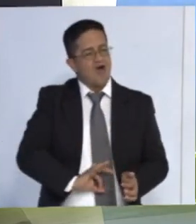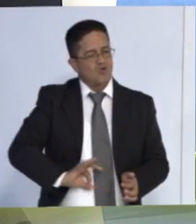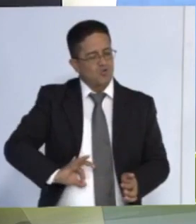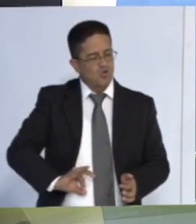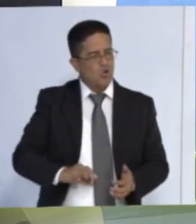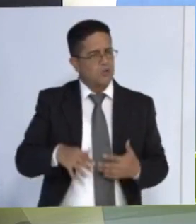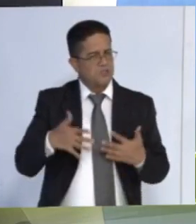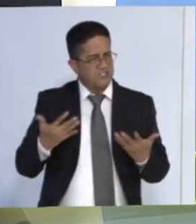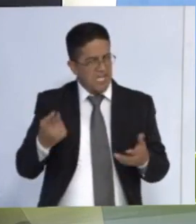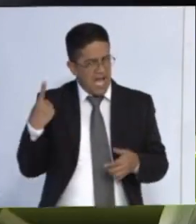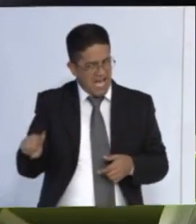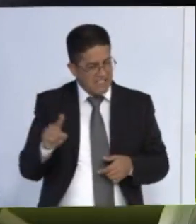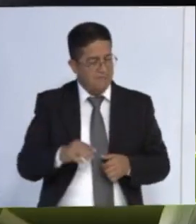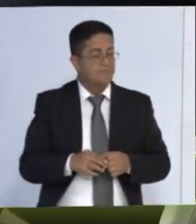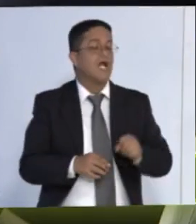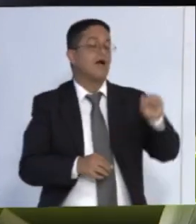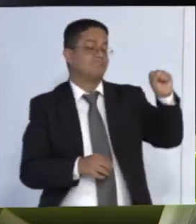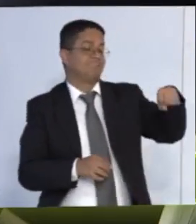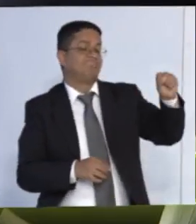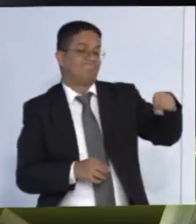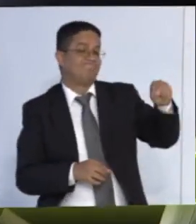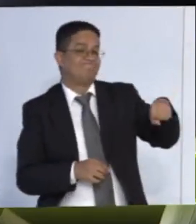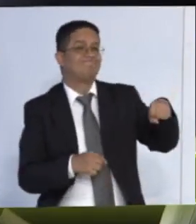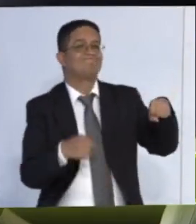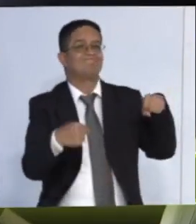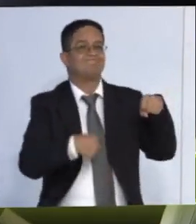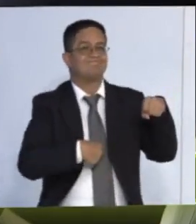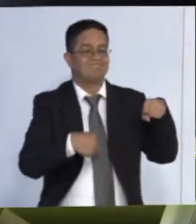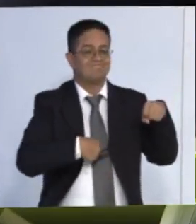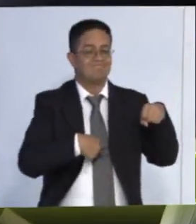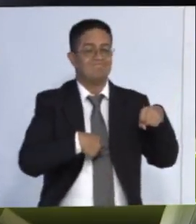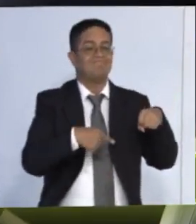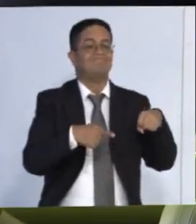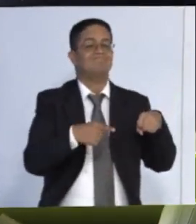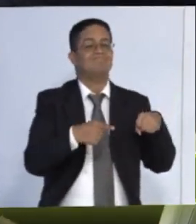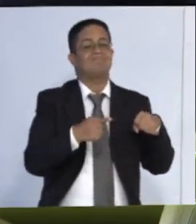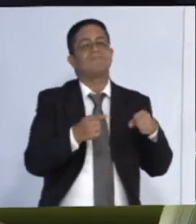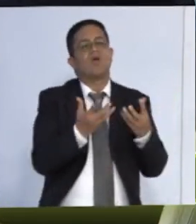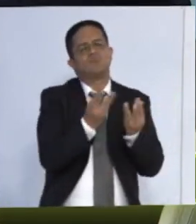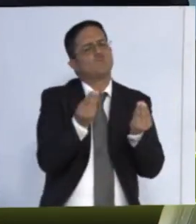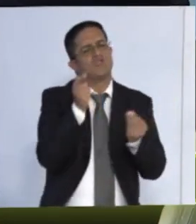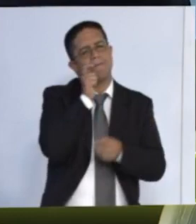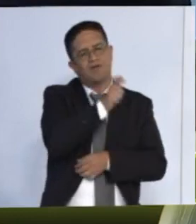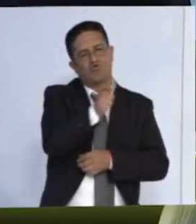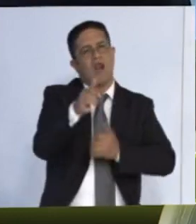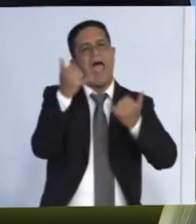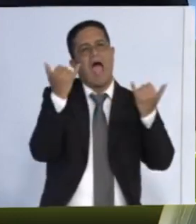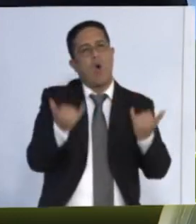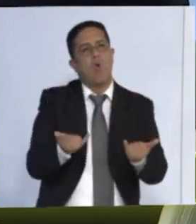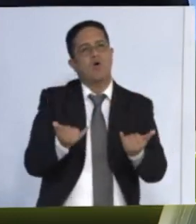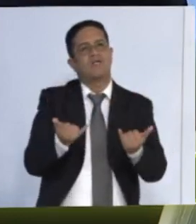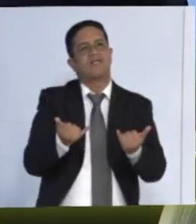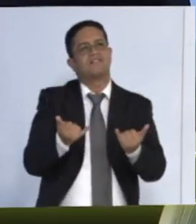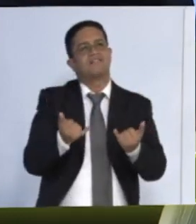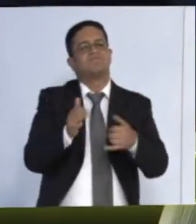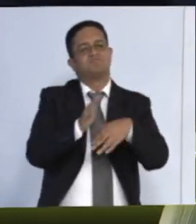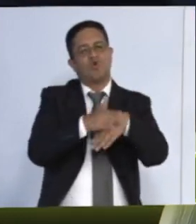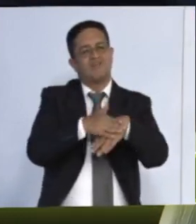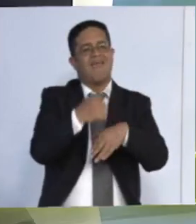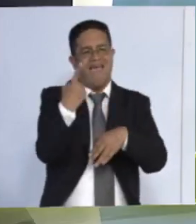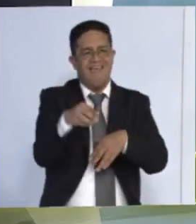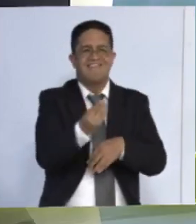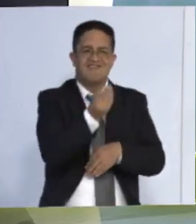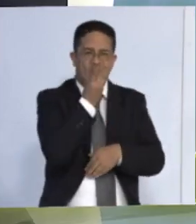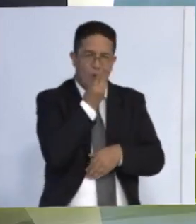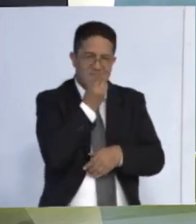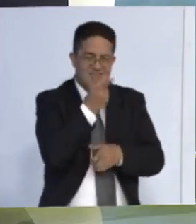gastrointestinales? Sí, las manifestaciones intestinales son bien comunes últimamente, sobre todo por esta cantidad de alimentos procesados que estamos comiendo.